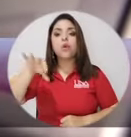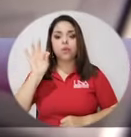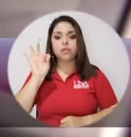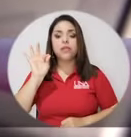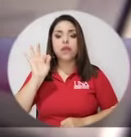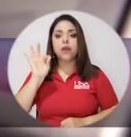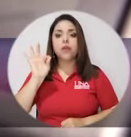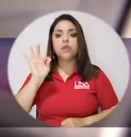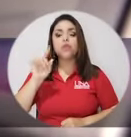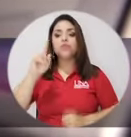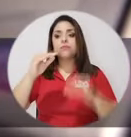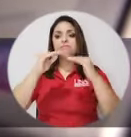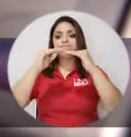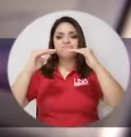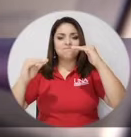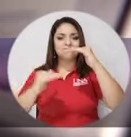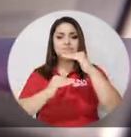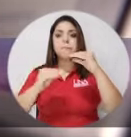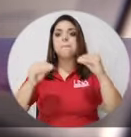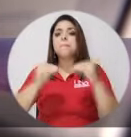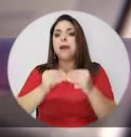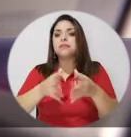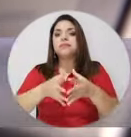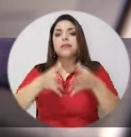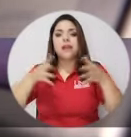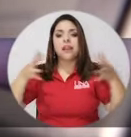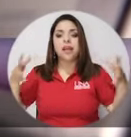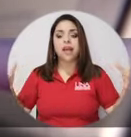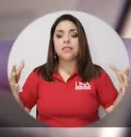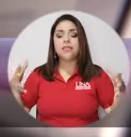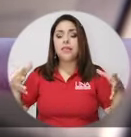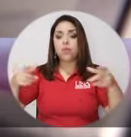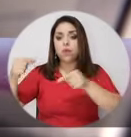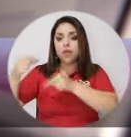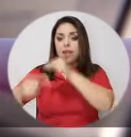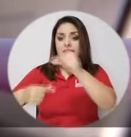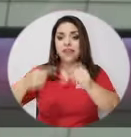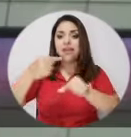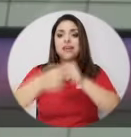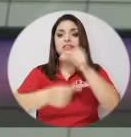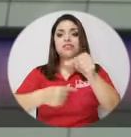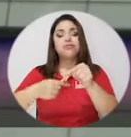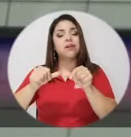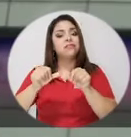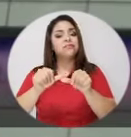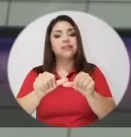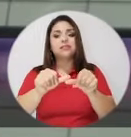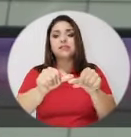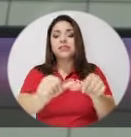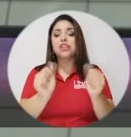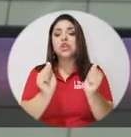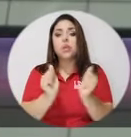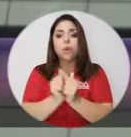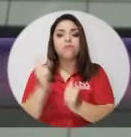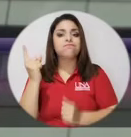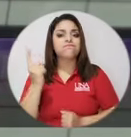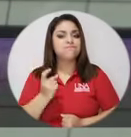brecha amplificada y una generación que va a ir avanzando con esas carencias, porque en